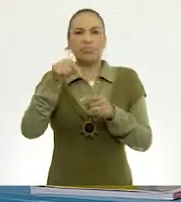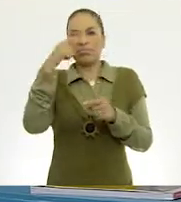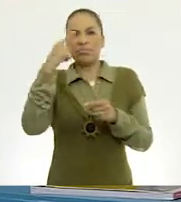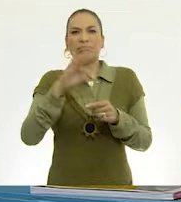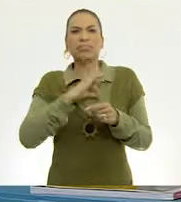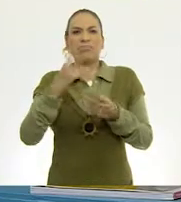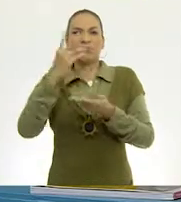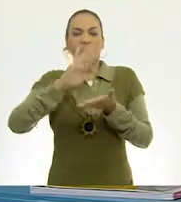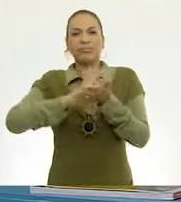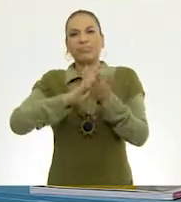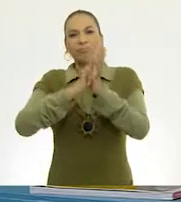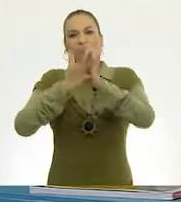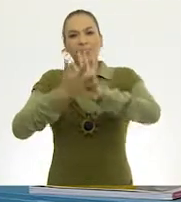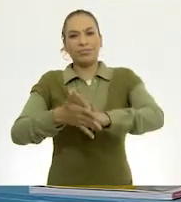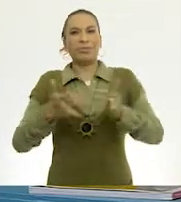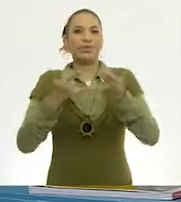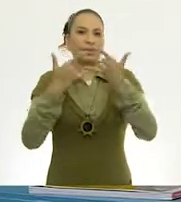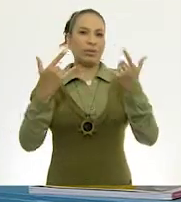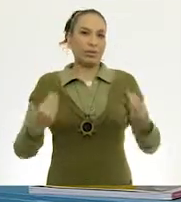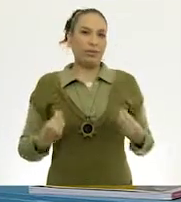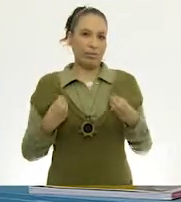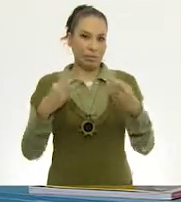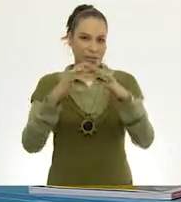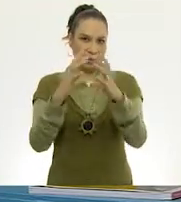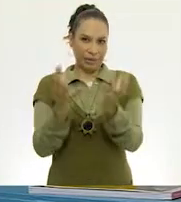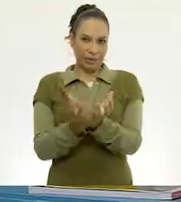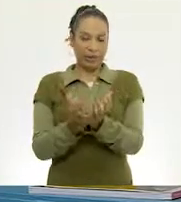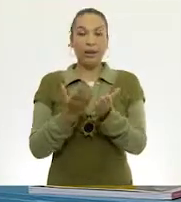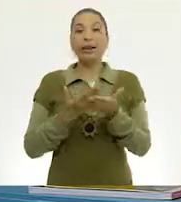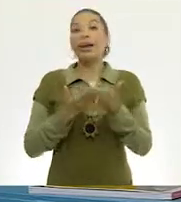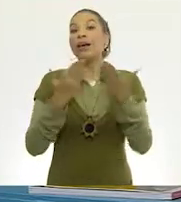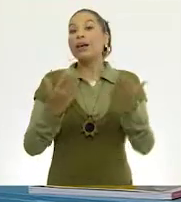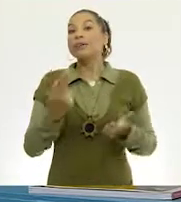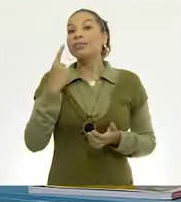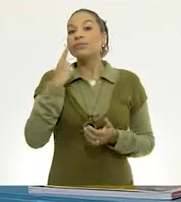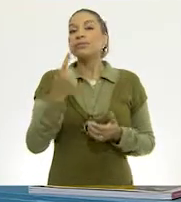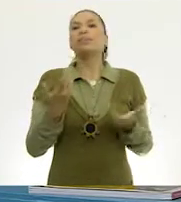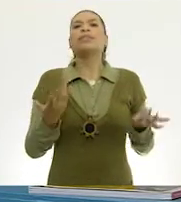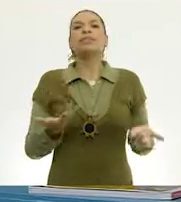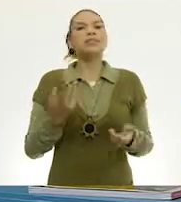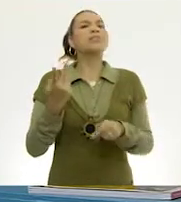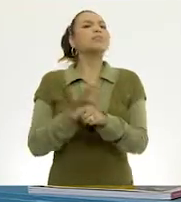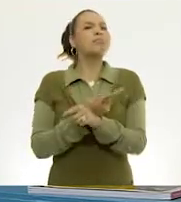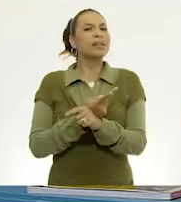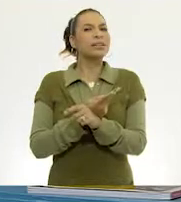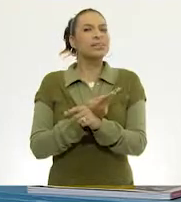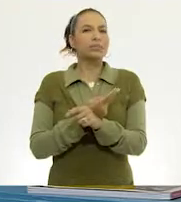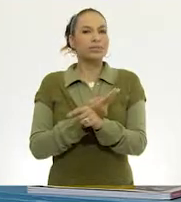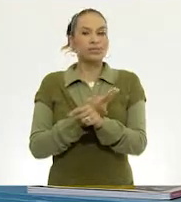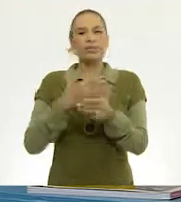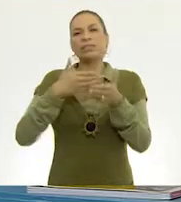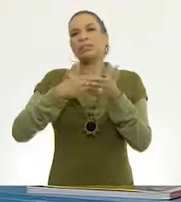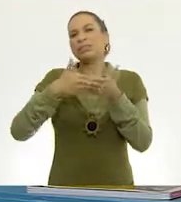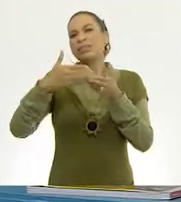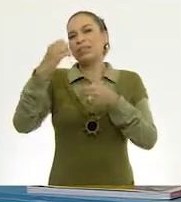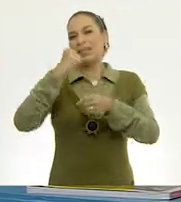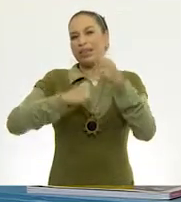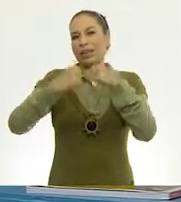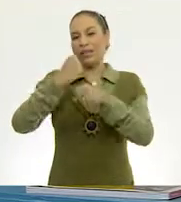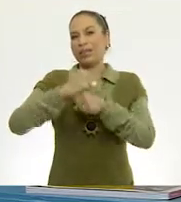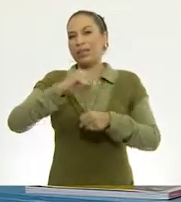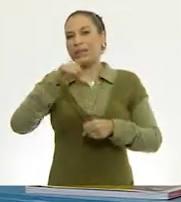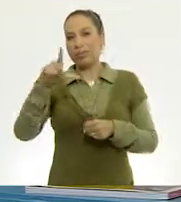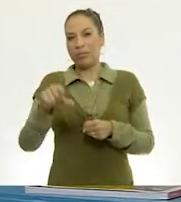de la evolución y de la historia de la vida de la Tierra. Ahora veamos qué sucedió varios millones de años